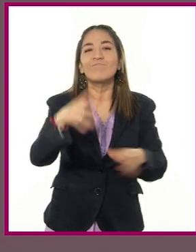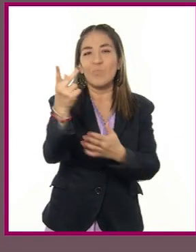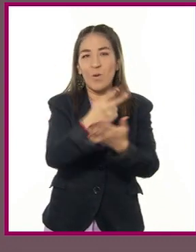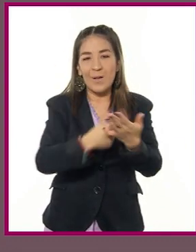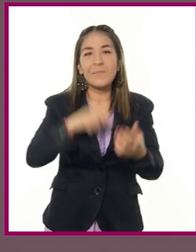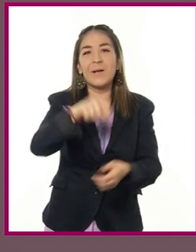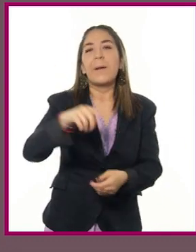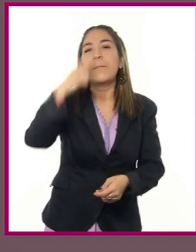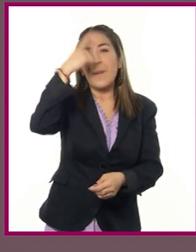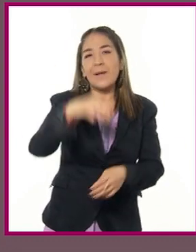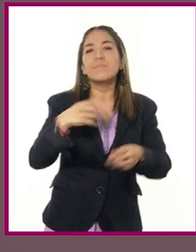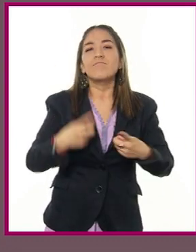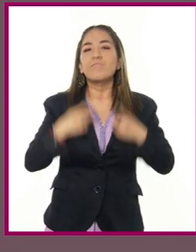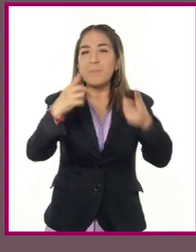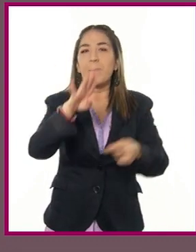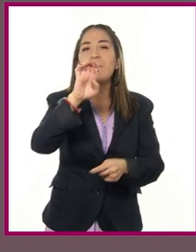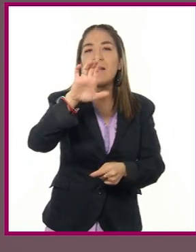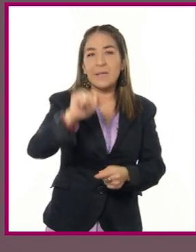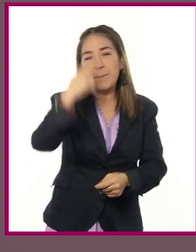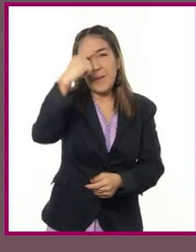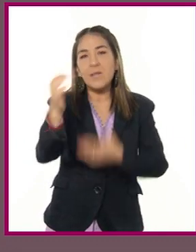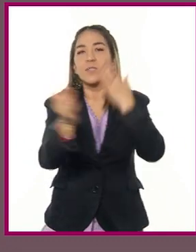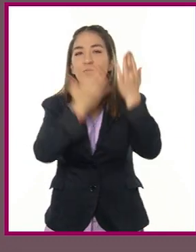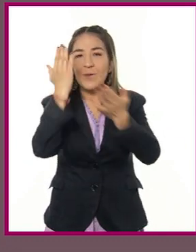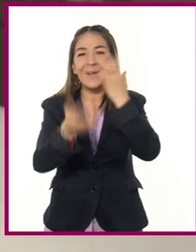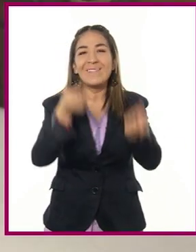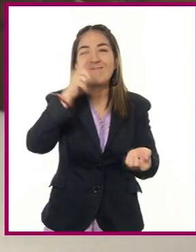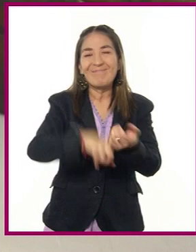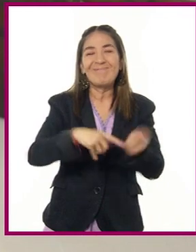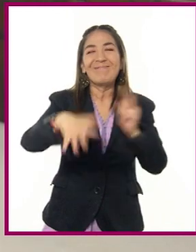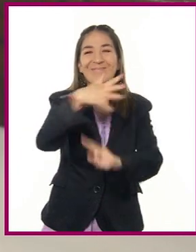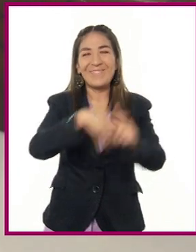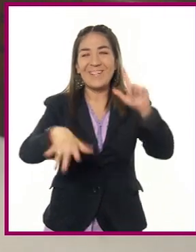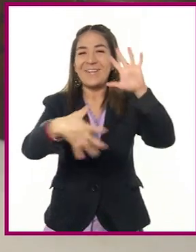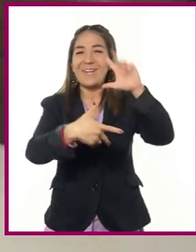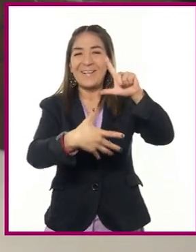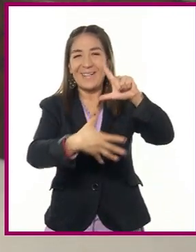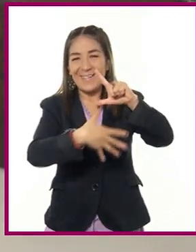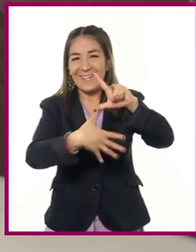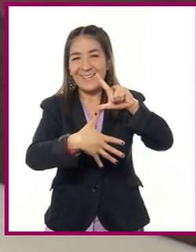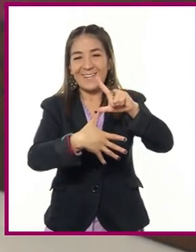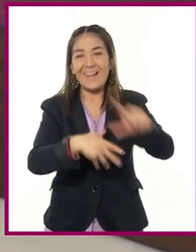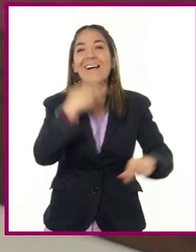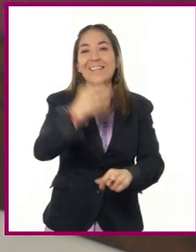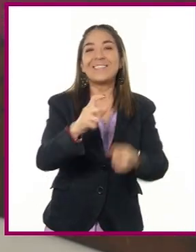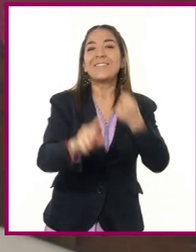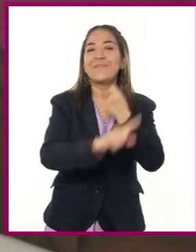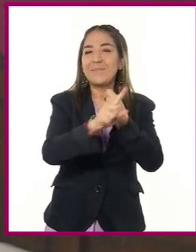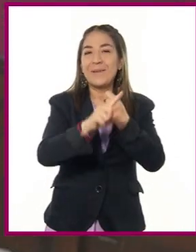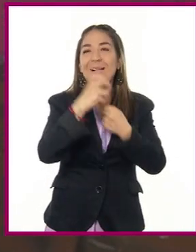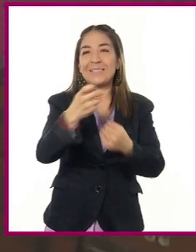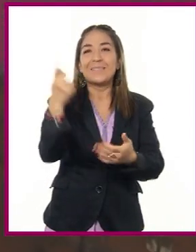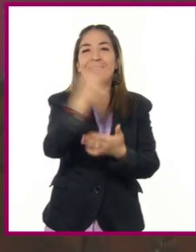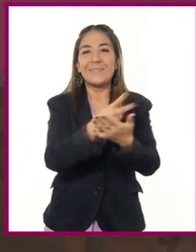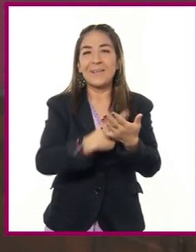la modernización de los estudios económicos en América Latina. Como parte de ese programa,